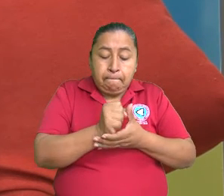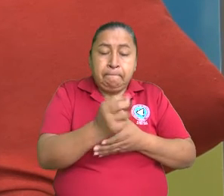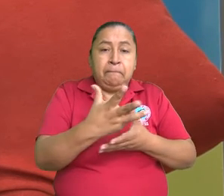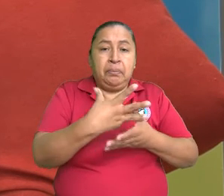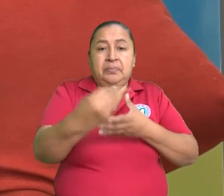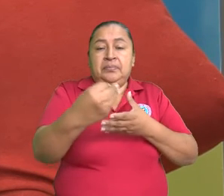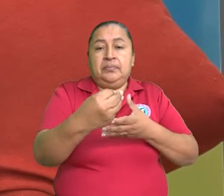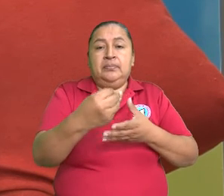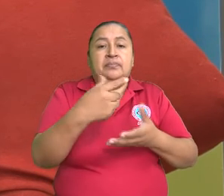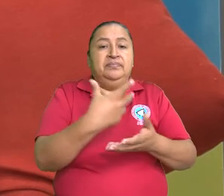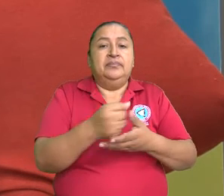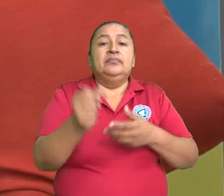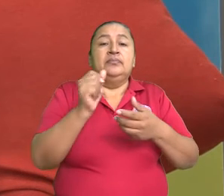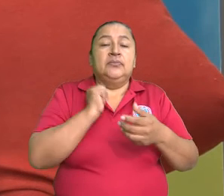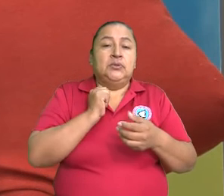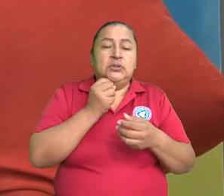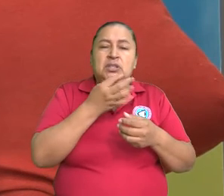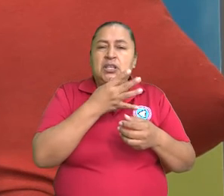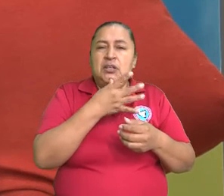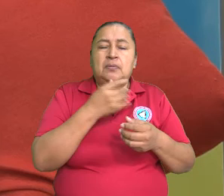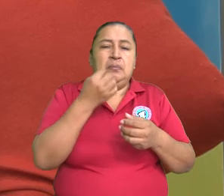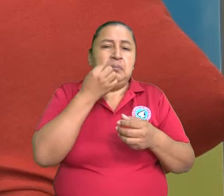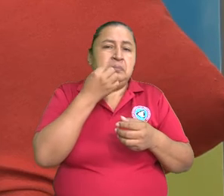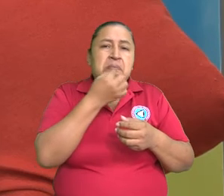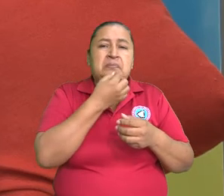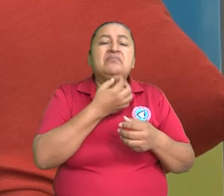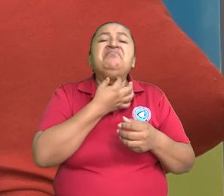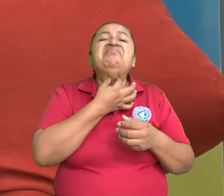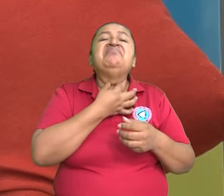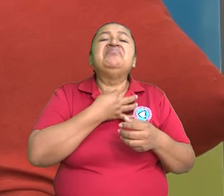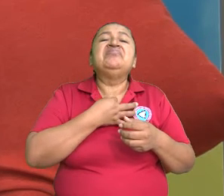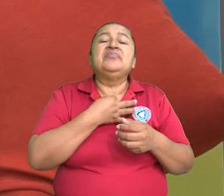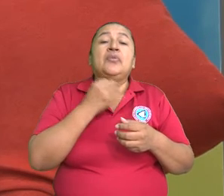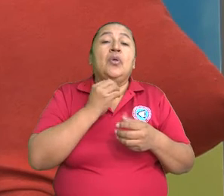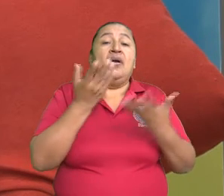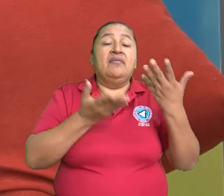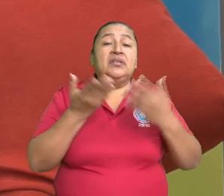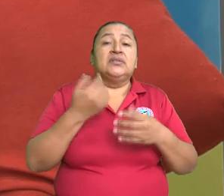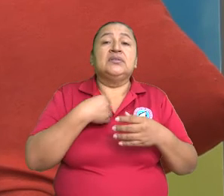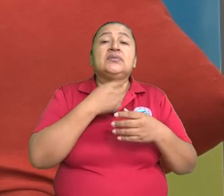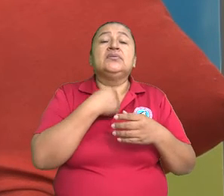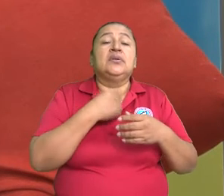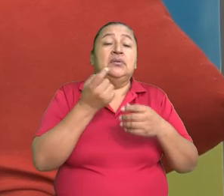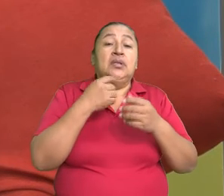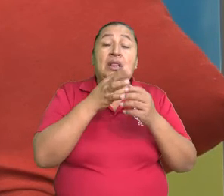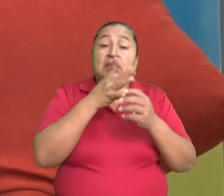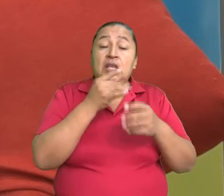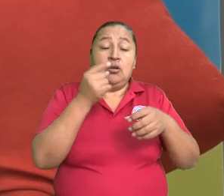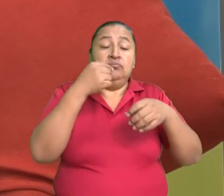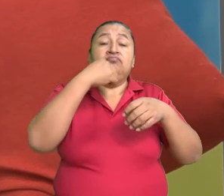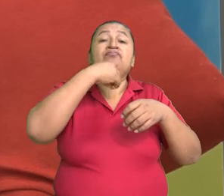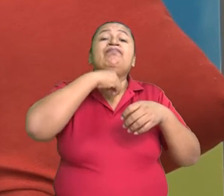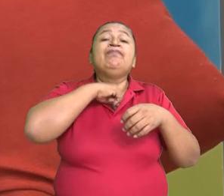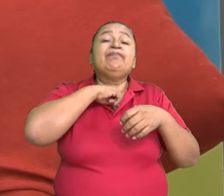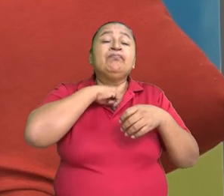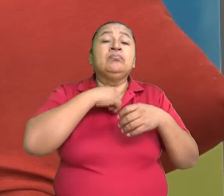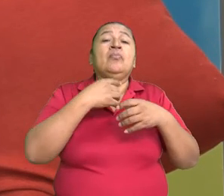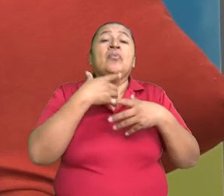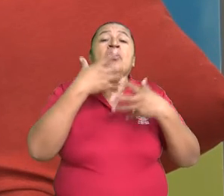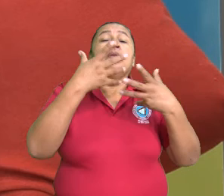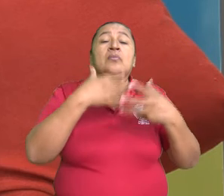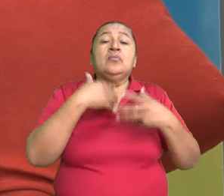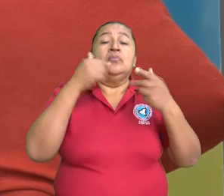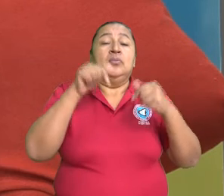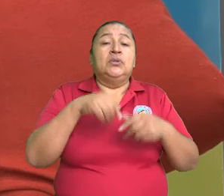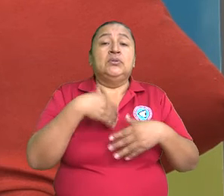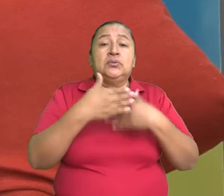con condilomas o verrugas en la garganta, y en algunas ocasiones hay que intubarlos para que logren respirar porque obstruyen la vía aérea,